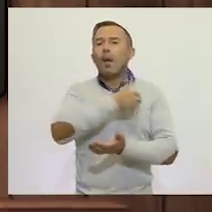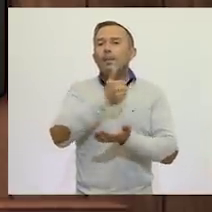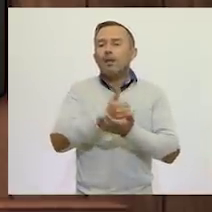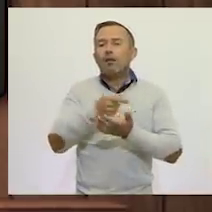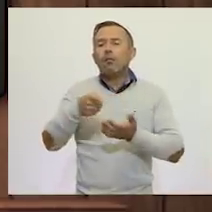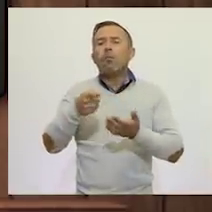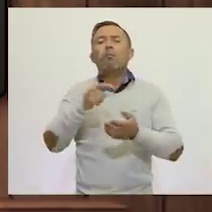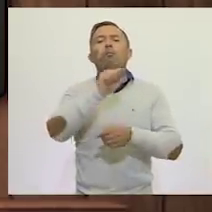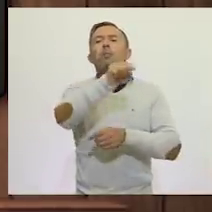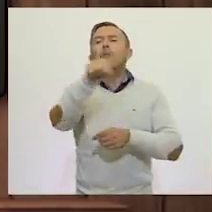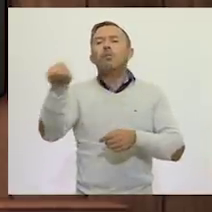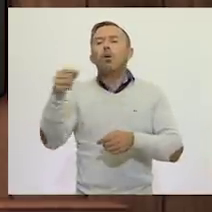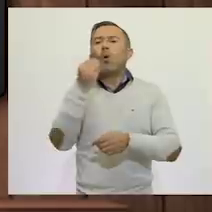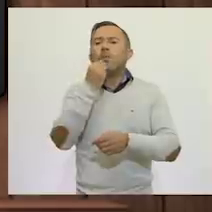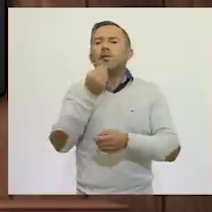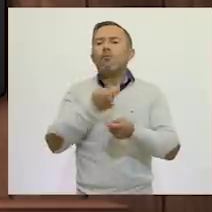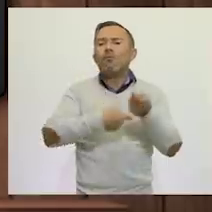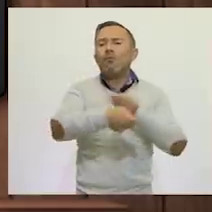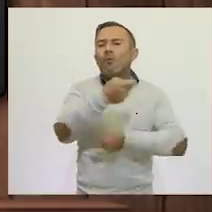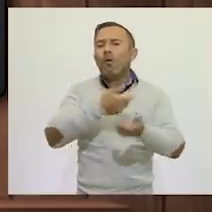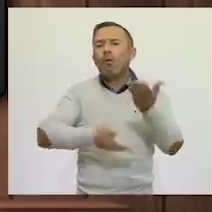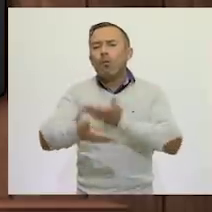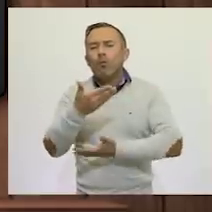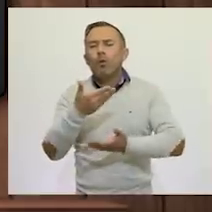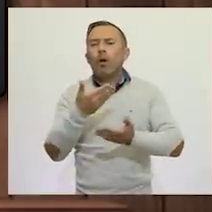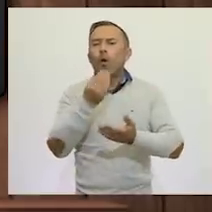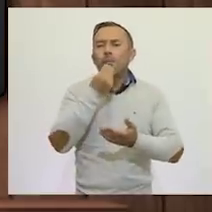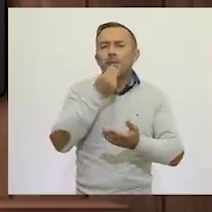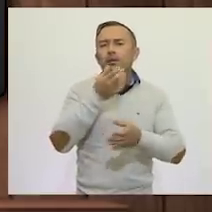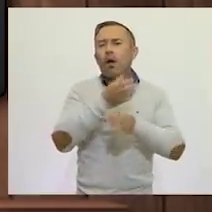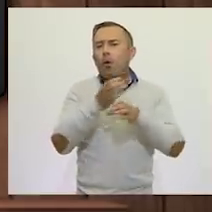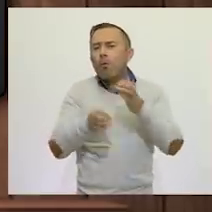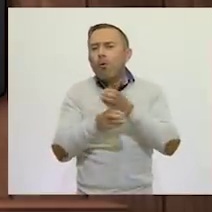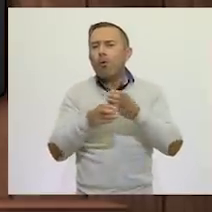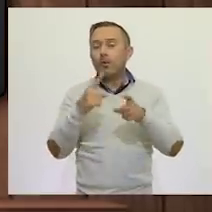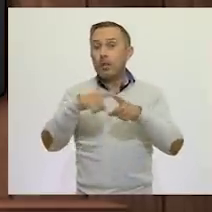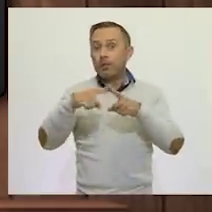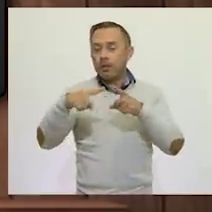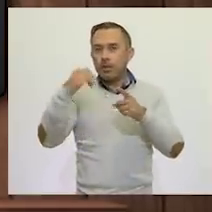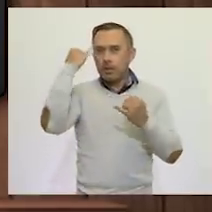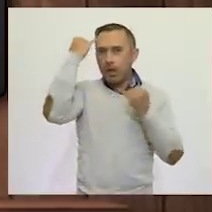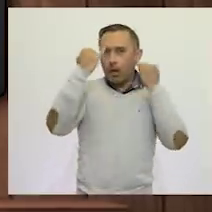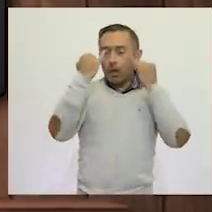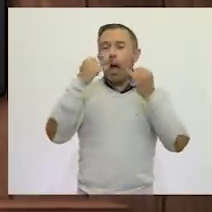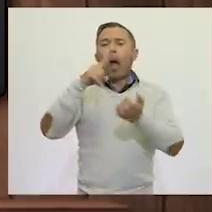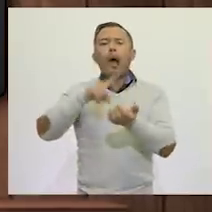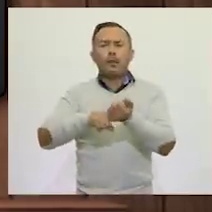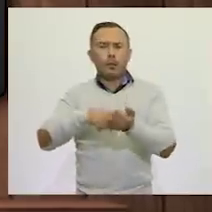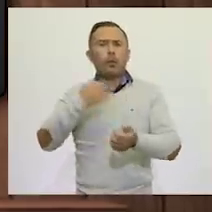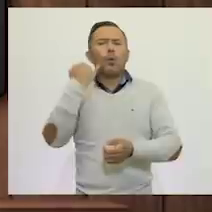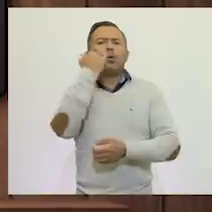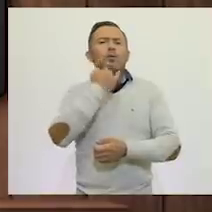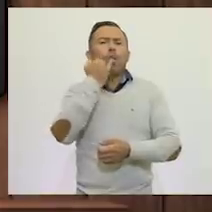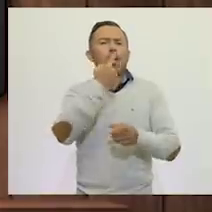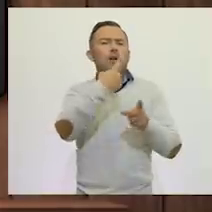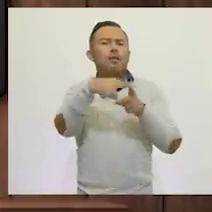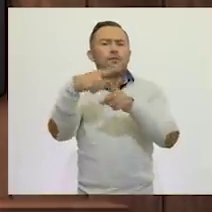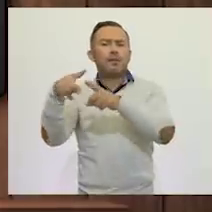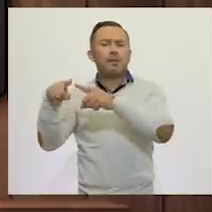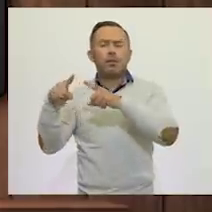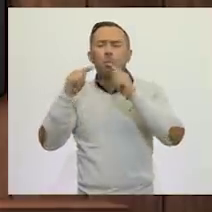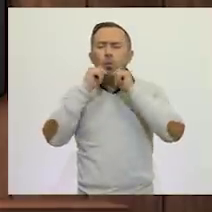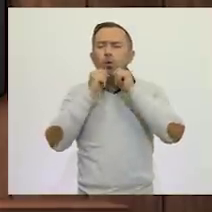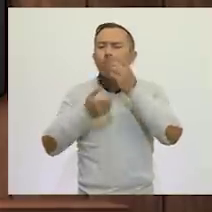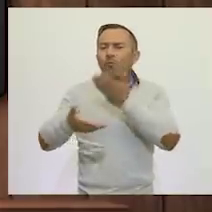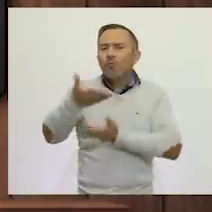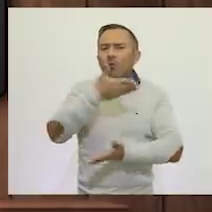entre sí, entre alimentos, objetos y, por supuesto, las ideas, aunque hablaran lenguas diferentes entre sí. Simultáneamente, los